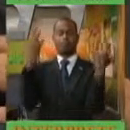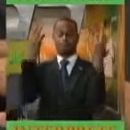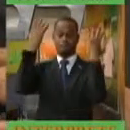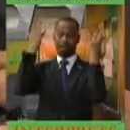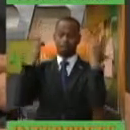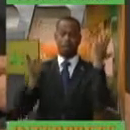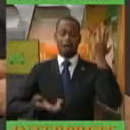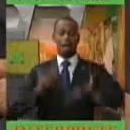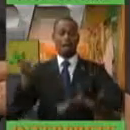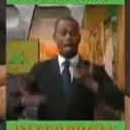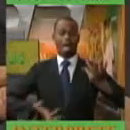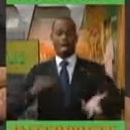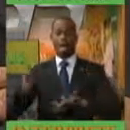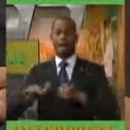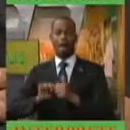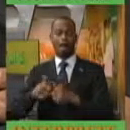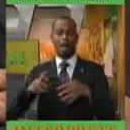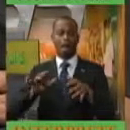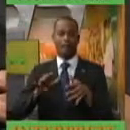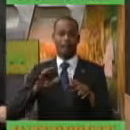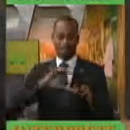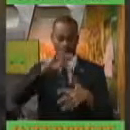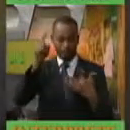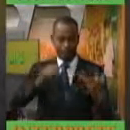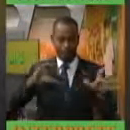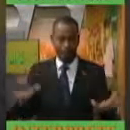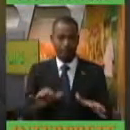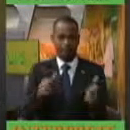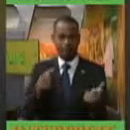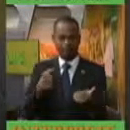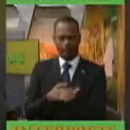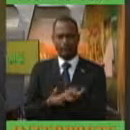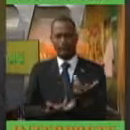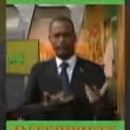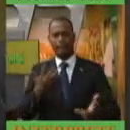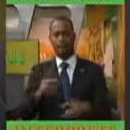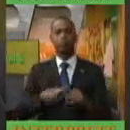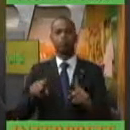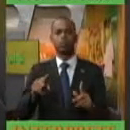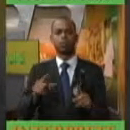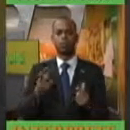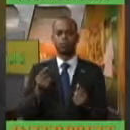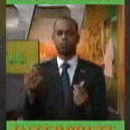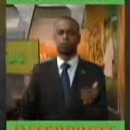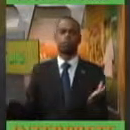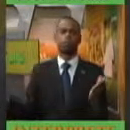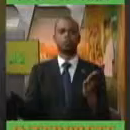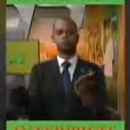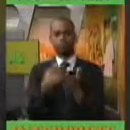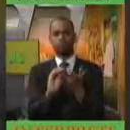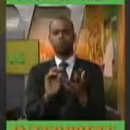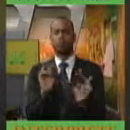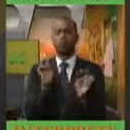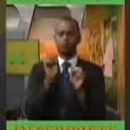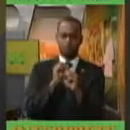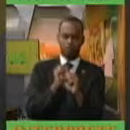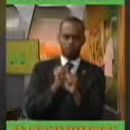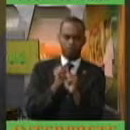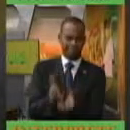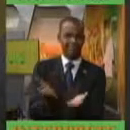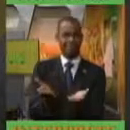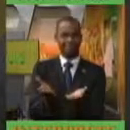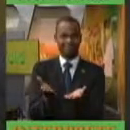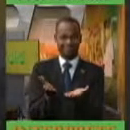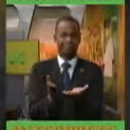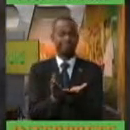mejor no tenemos capacidad económica para responderlo todo. Pero lo estamos poniendo en primer plano, visibilizándolo. Eso es